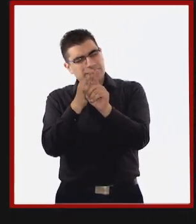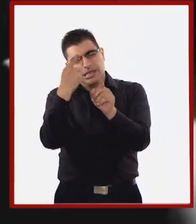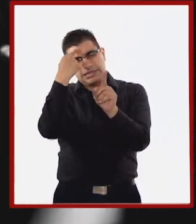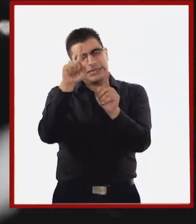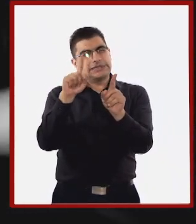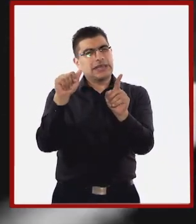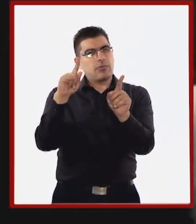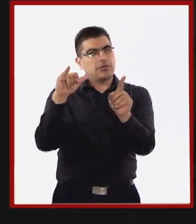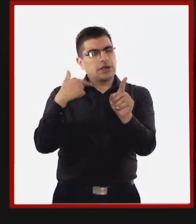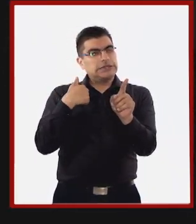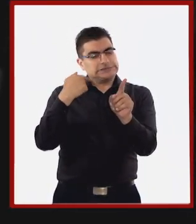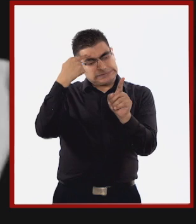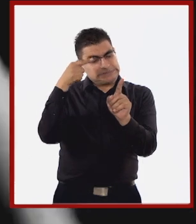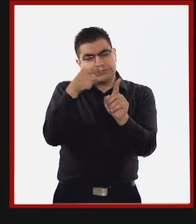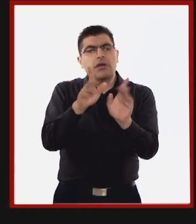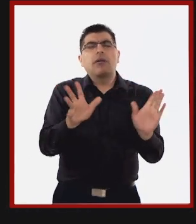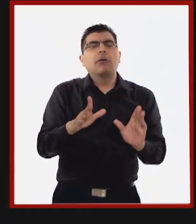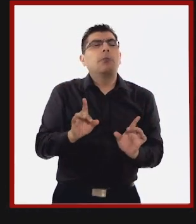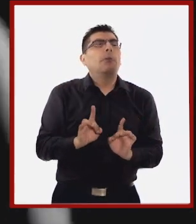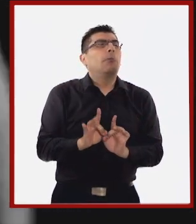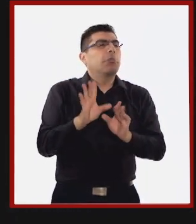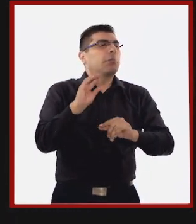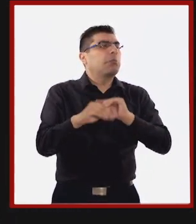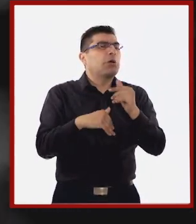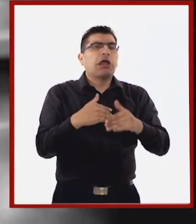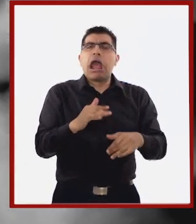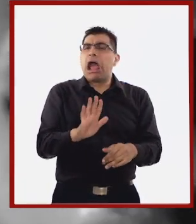sino que solo se fue dando.